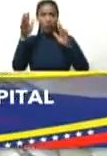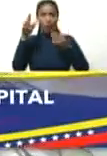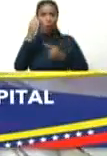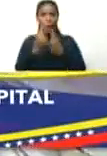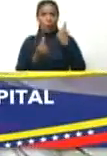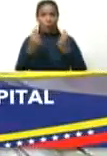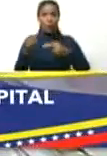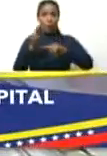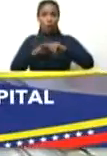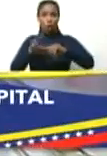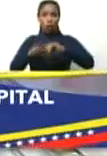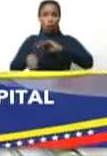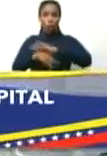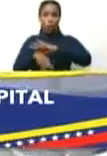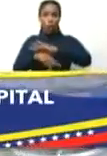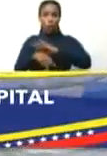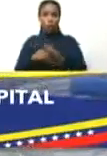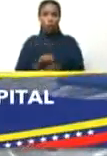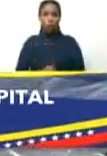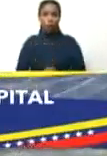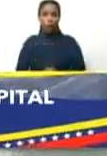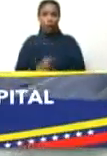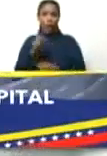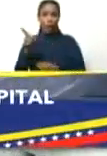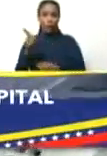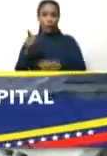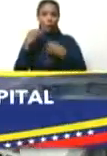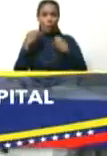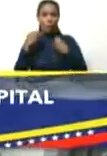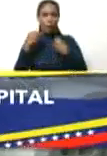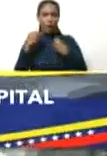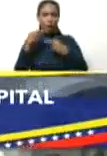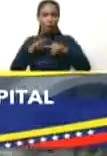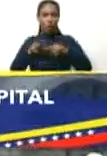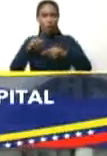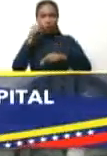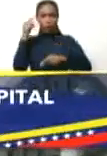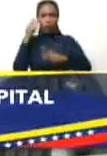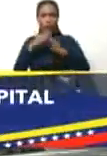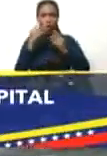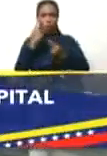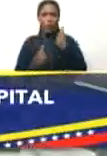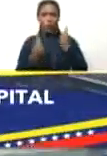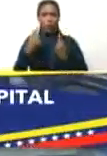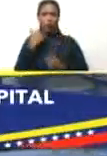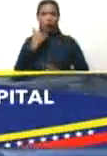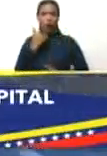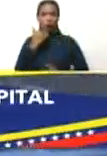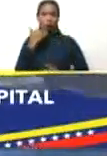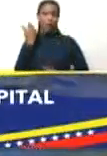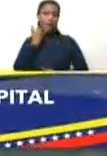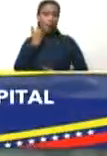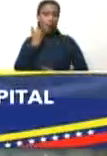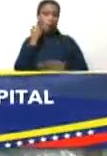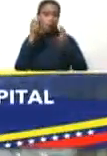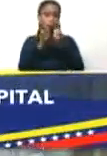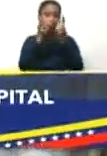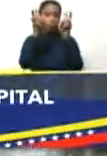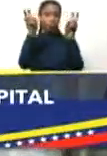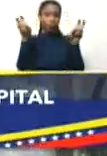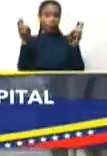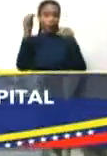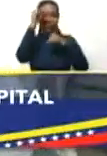¿no?, con todas las patologías quirúrgicas pediátricas, y aparte de eso, todos los pacientes que tengan una patología ginecológica y obstétrica